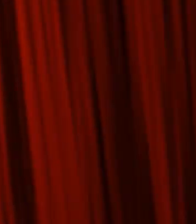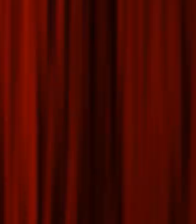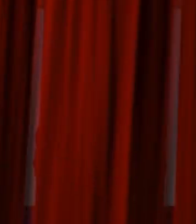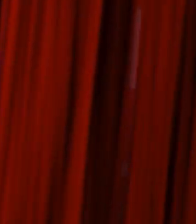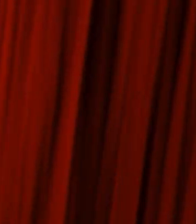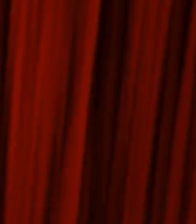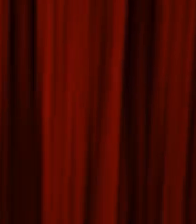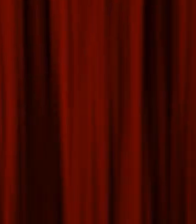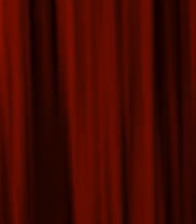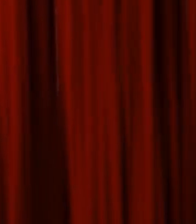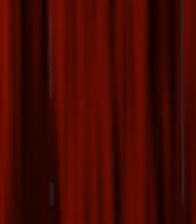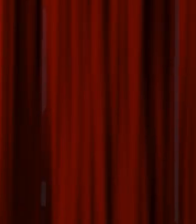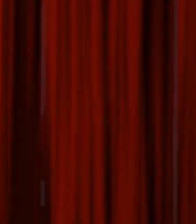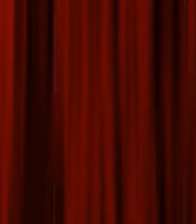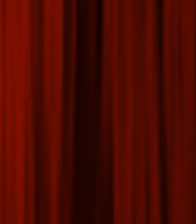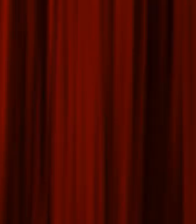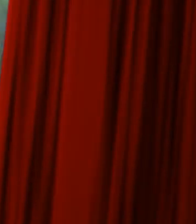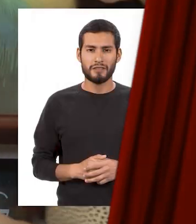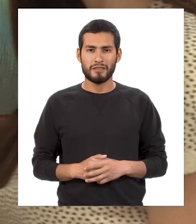completo.